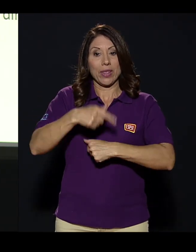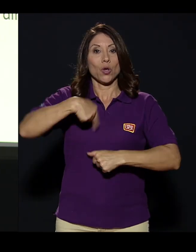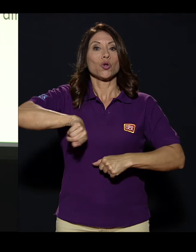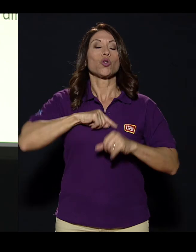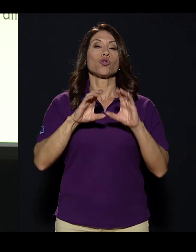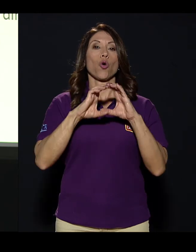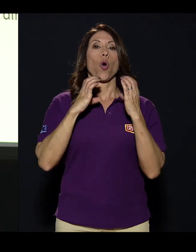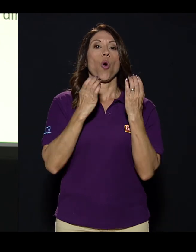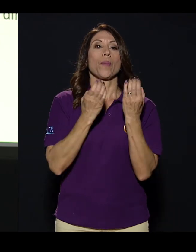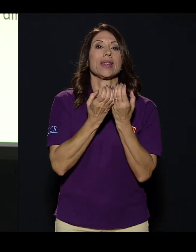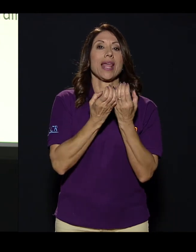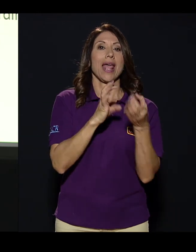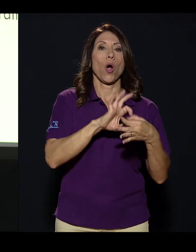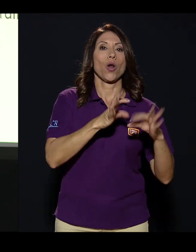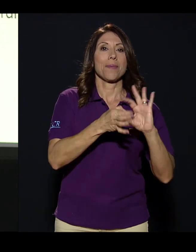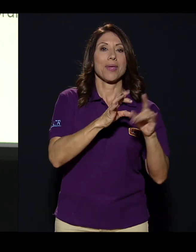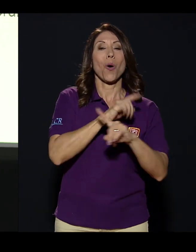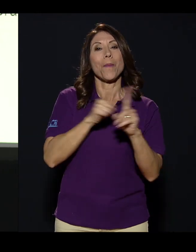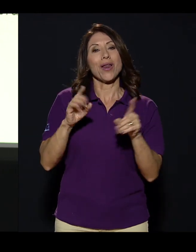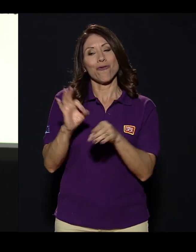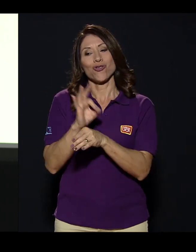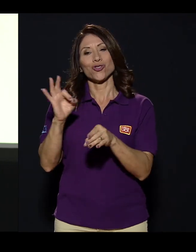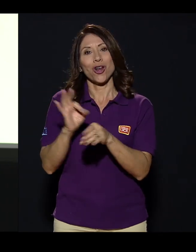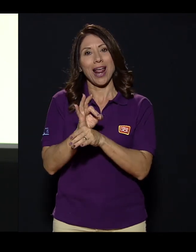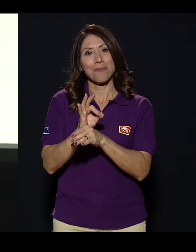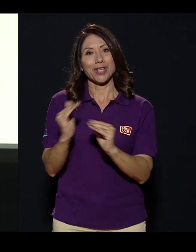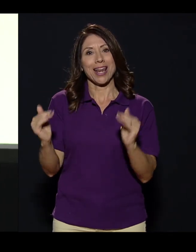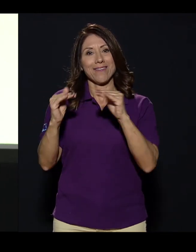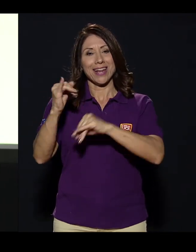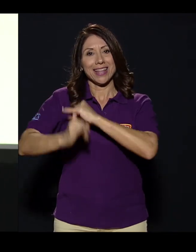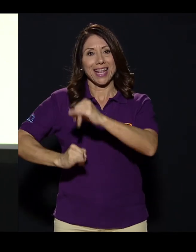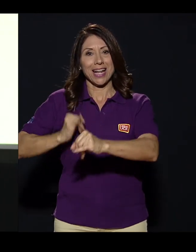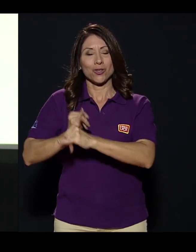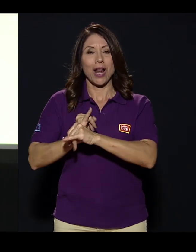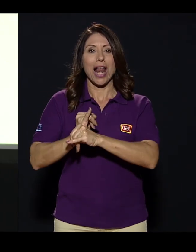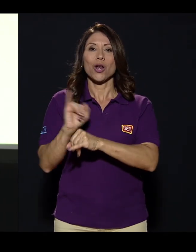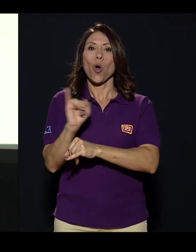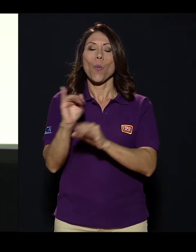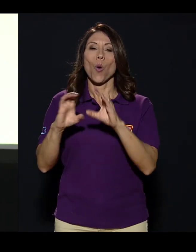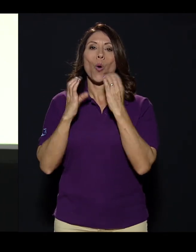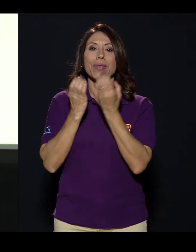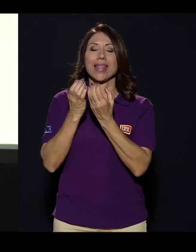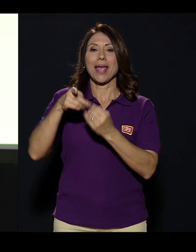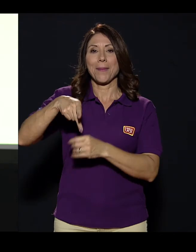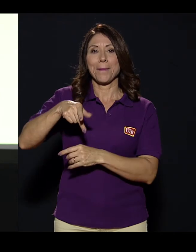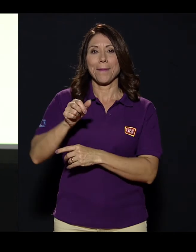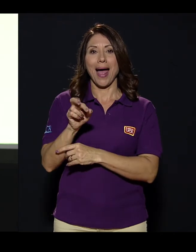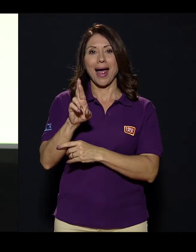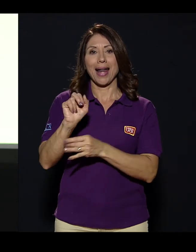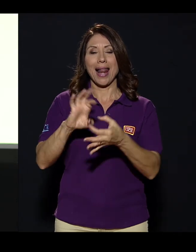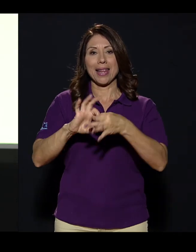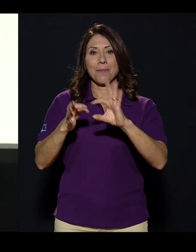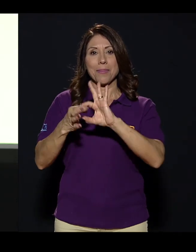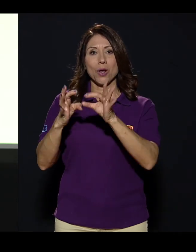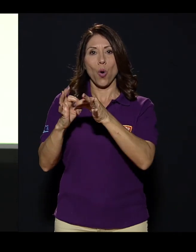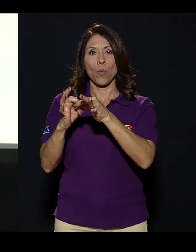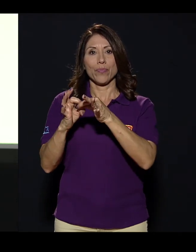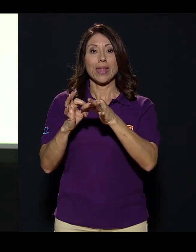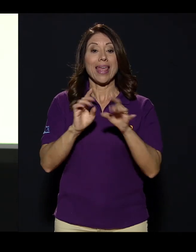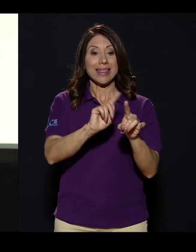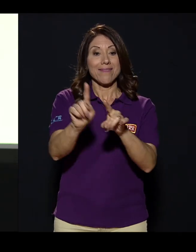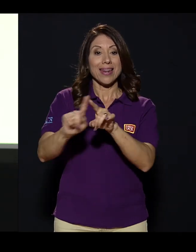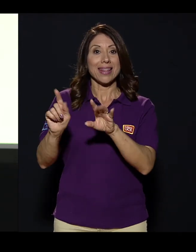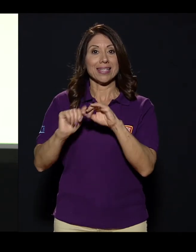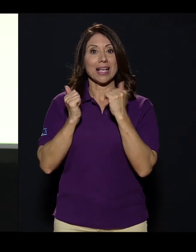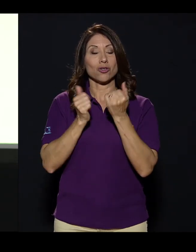socios a diferentes organizaciones, dentro de eso la Federación Paralímpica de Costa Rica. ¿Qué hemos visto en eso? Y eso es algo